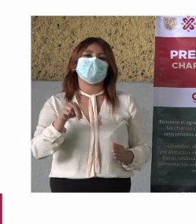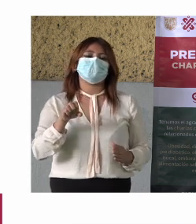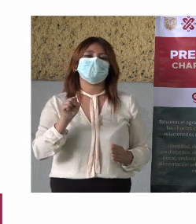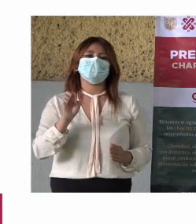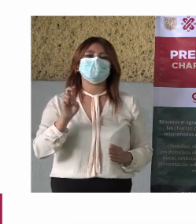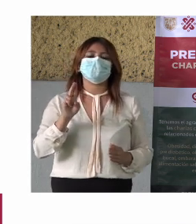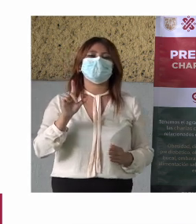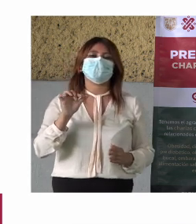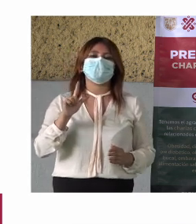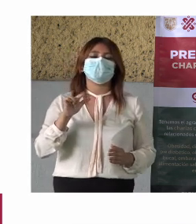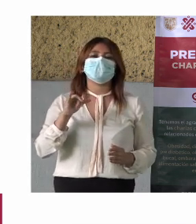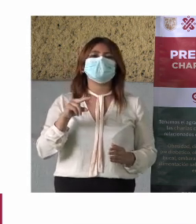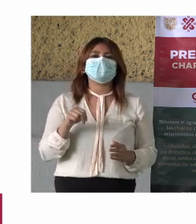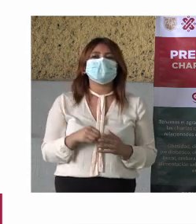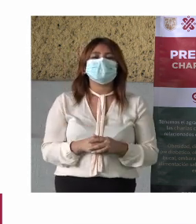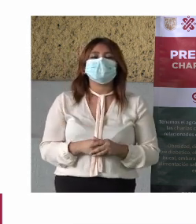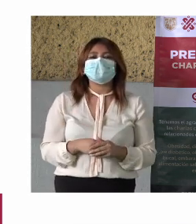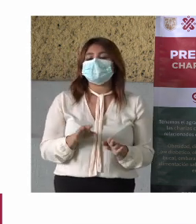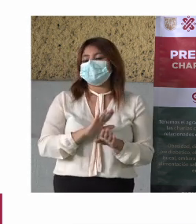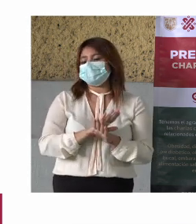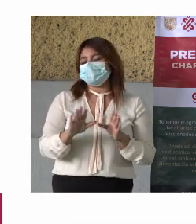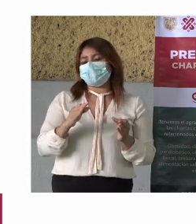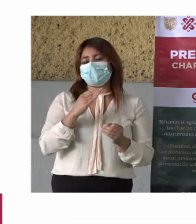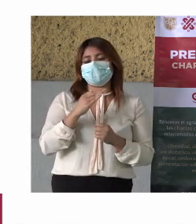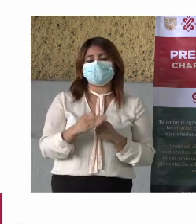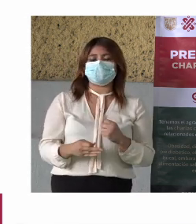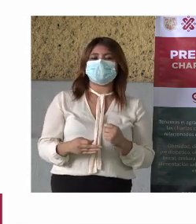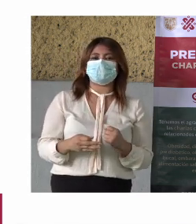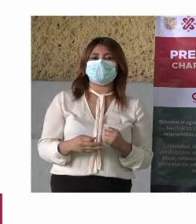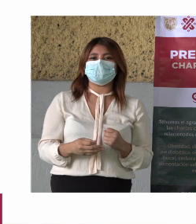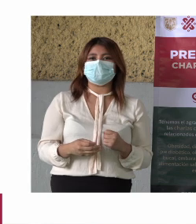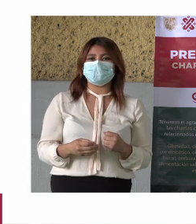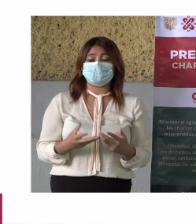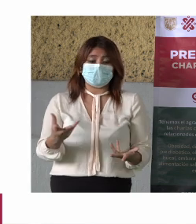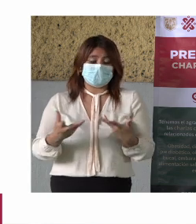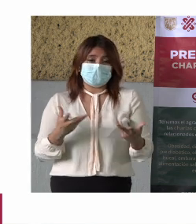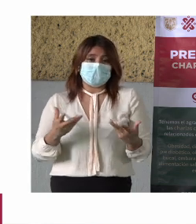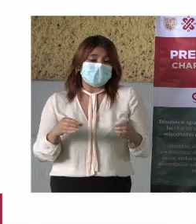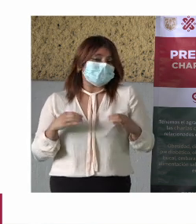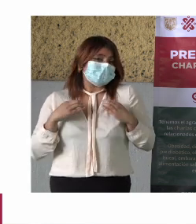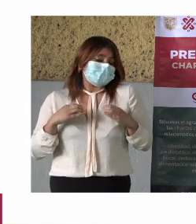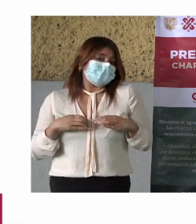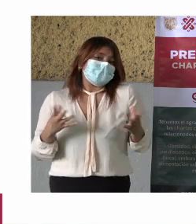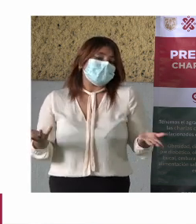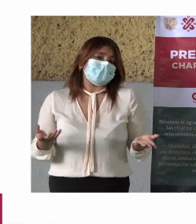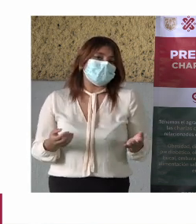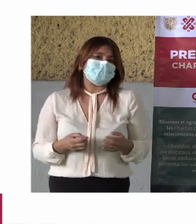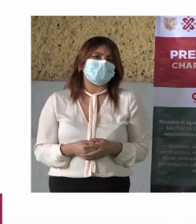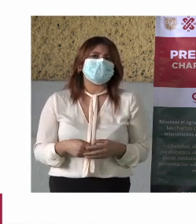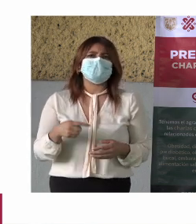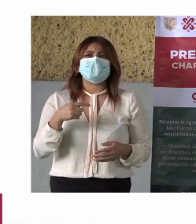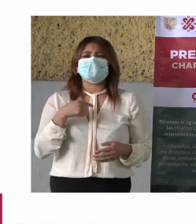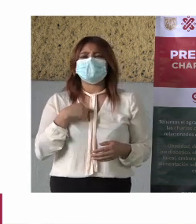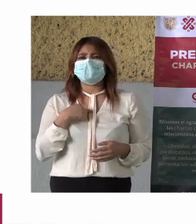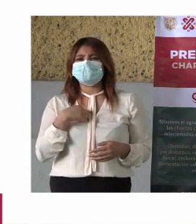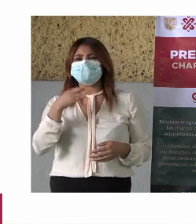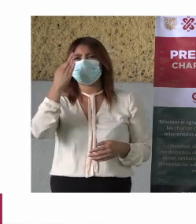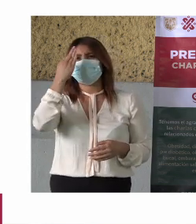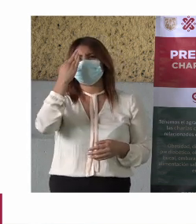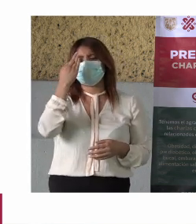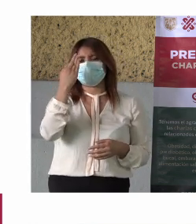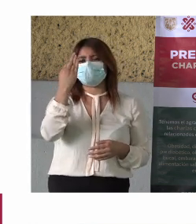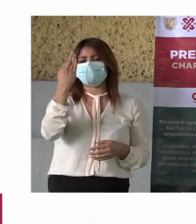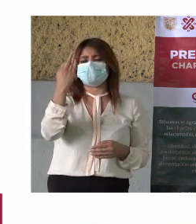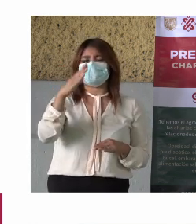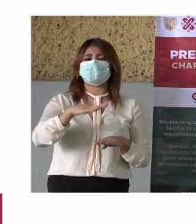glucosa. O sea, si acabo de comer, inmediatamente voy a secretar insulina. Si me tardo un poquito más, el efecto de las incretinas